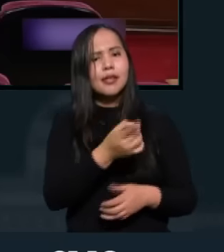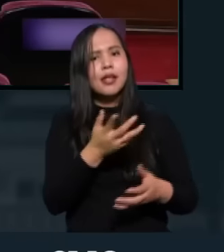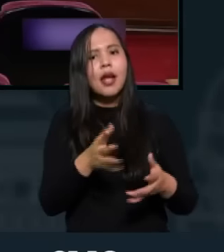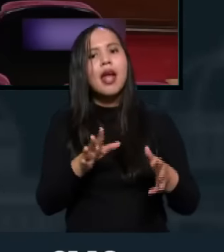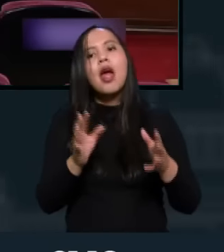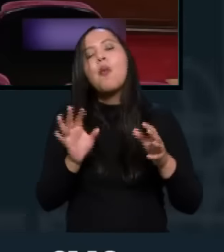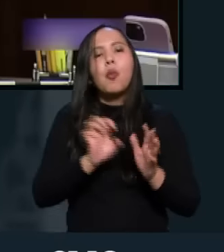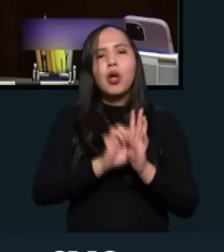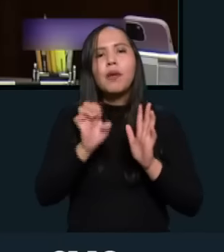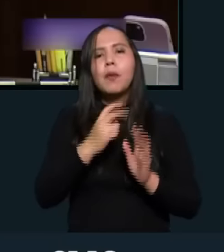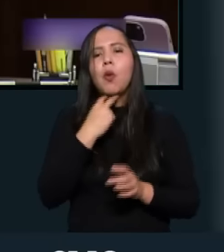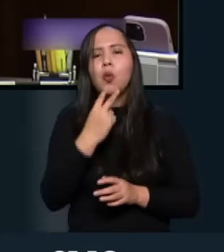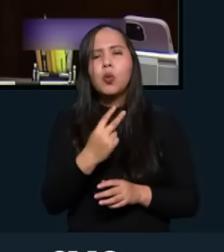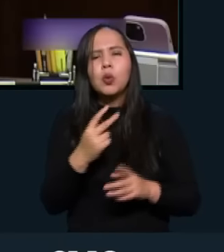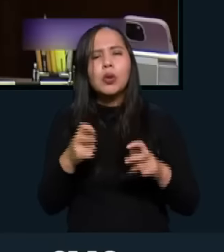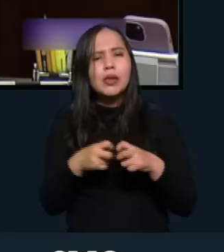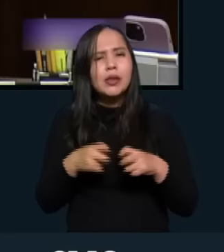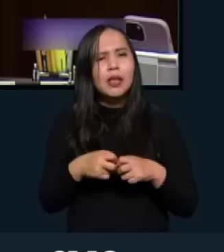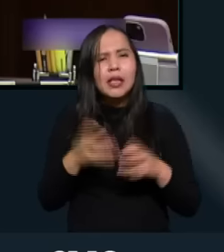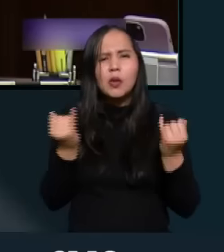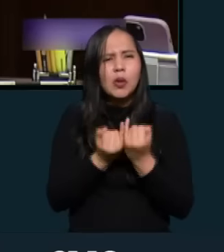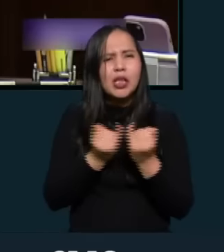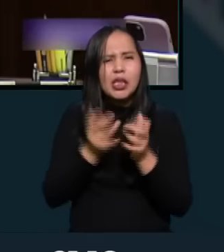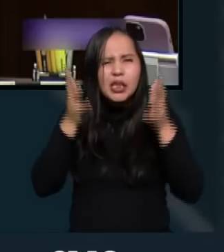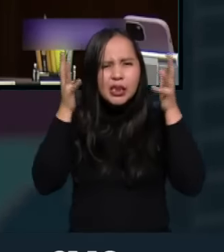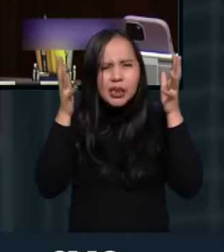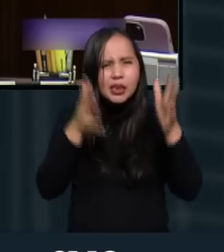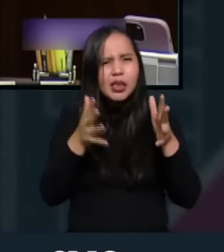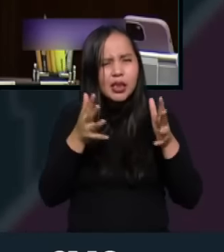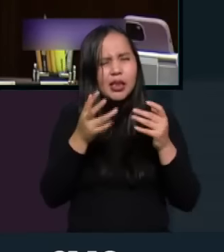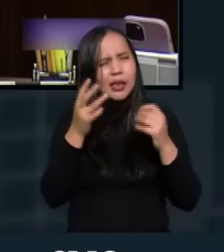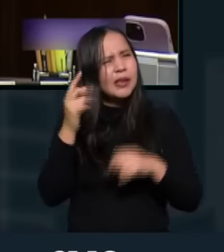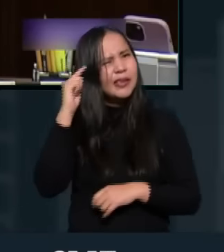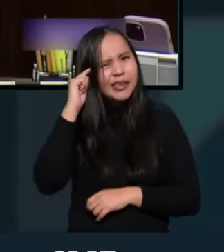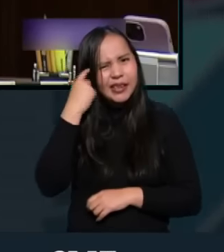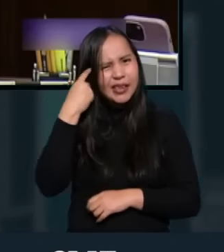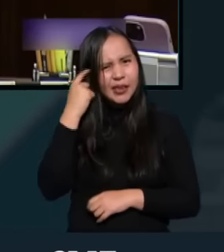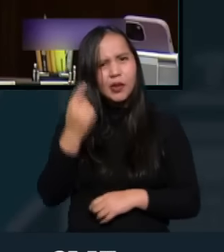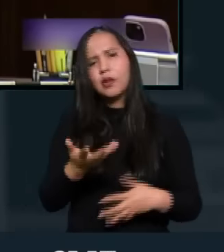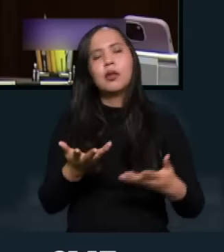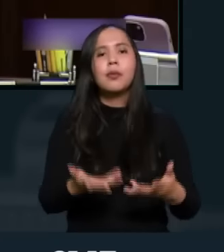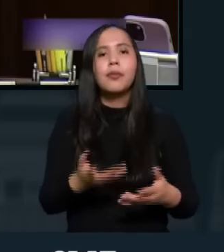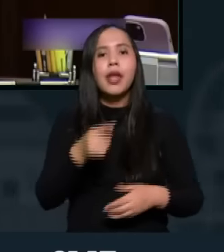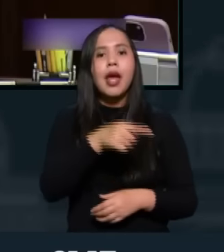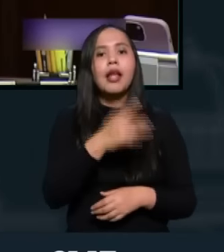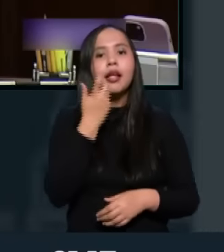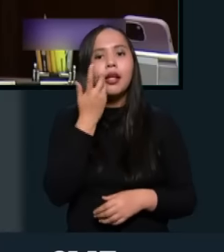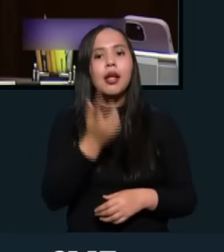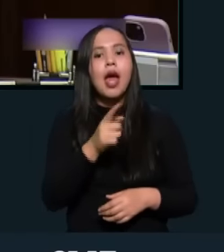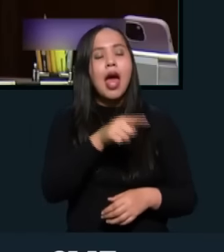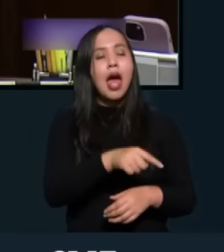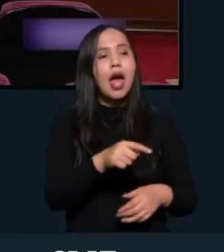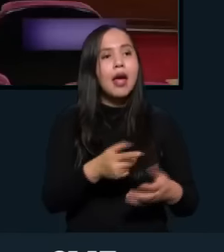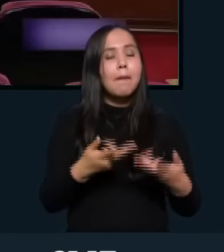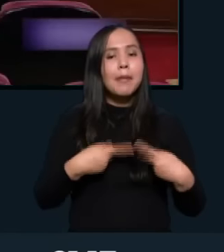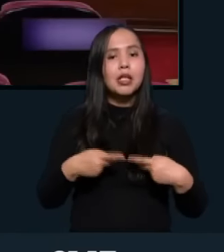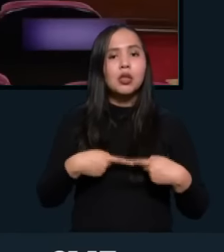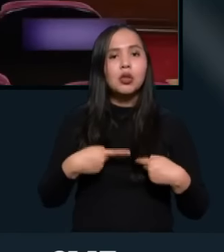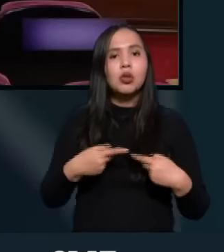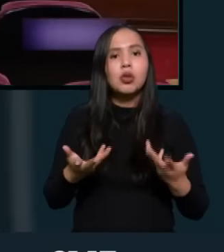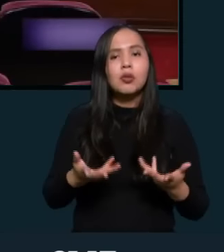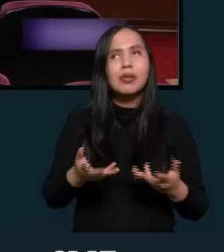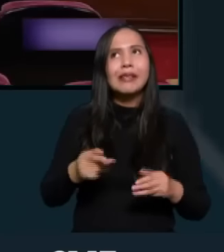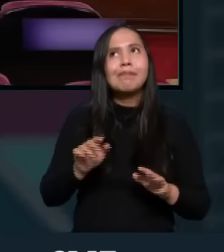manos temblorosas, estaba muy enojado. Se quejó incluso de que se estuviera sujetando a examen o